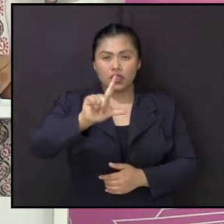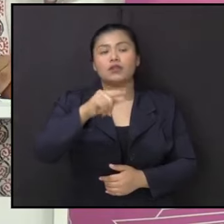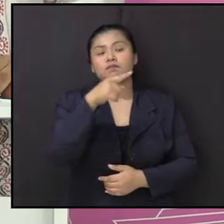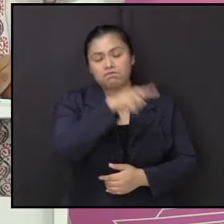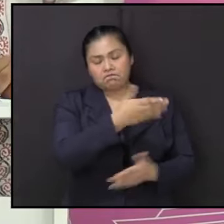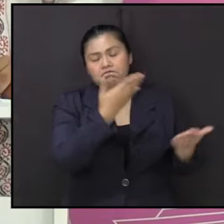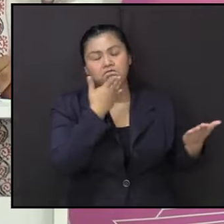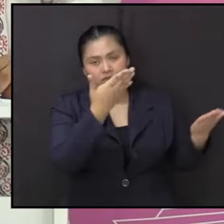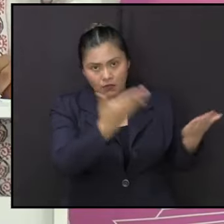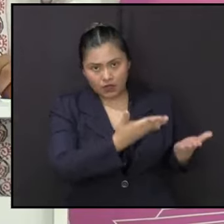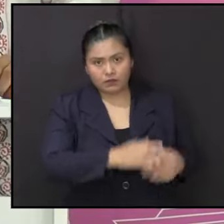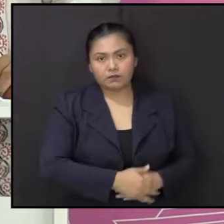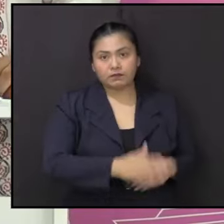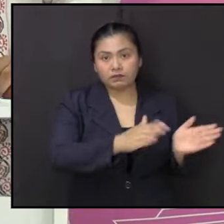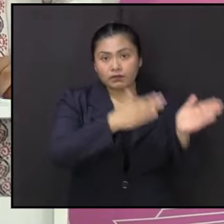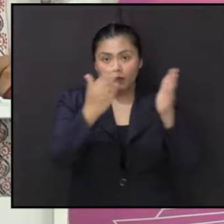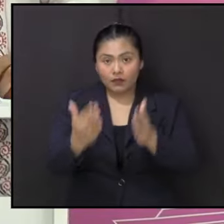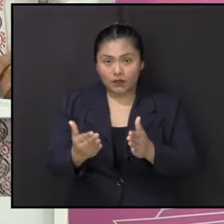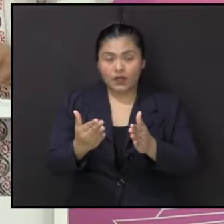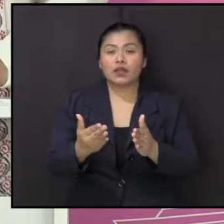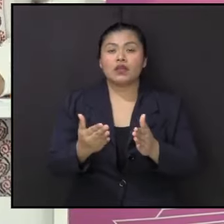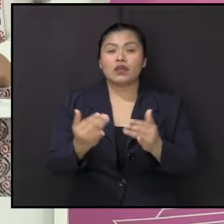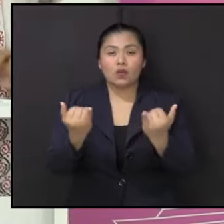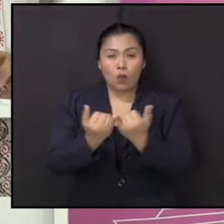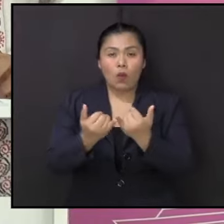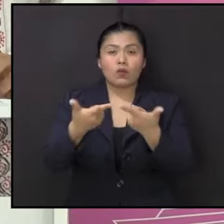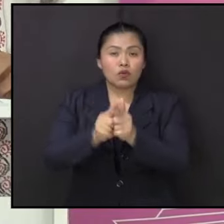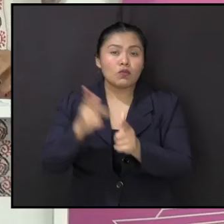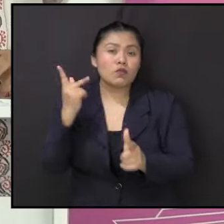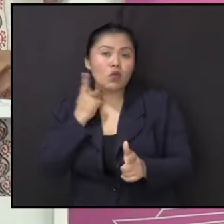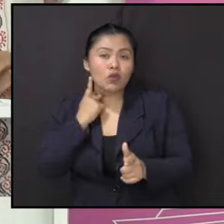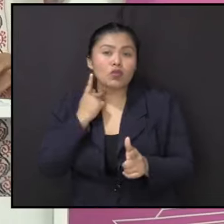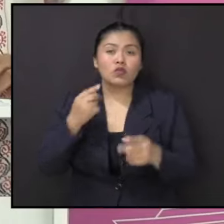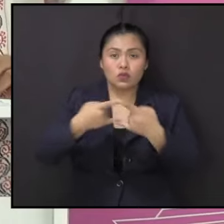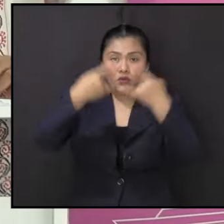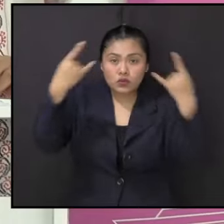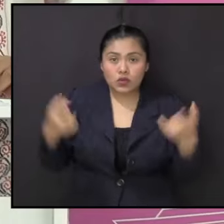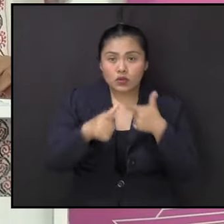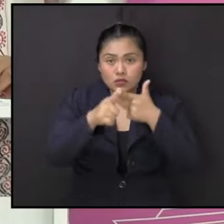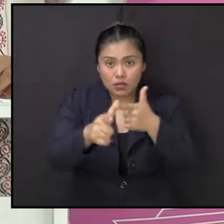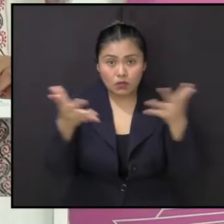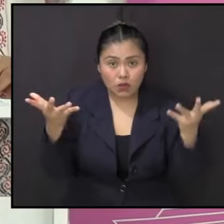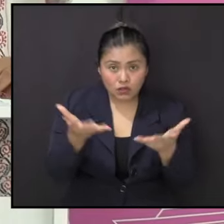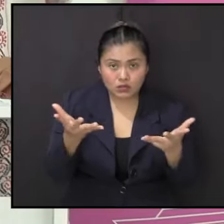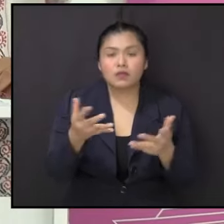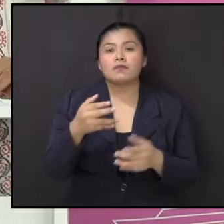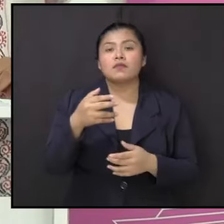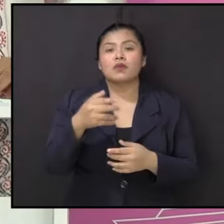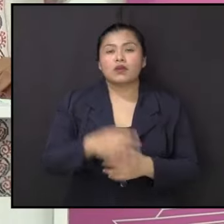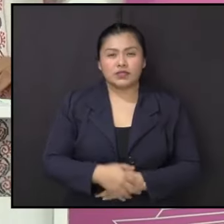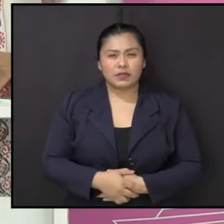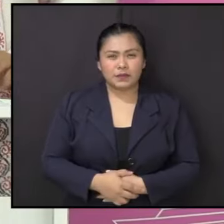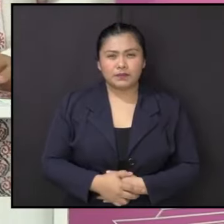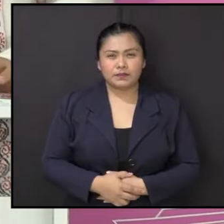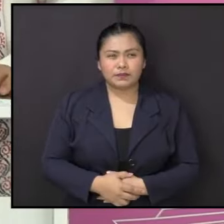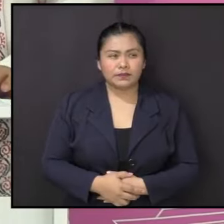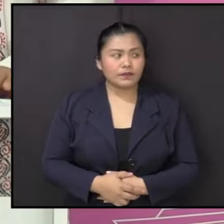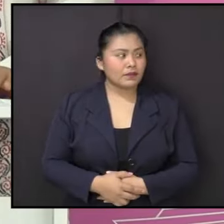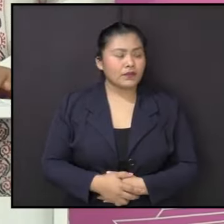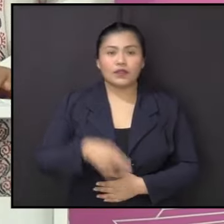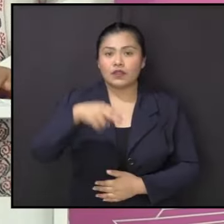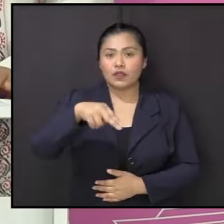Pasamos con la candidata de coalición Sigamos Haciendo Historia, Noemí Edith Gómez Santos. Bienvenida. Gracias,